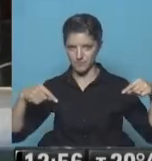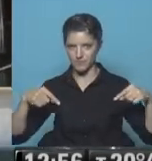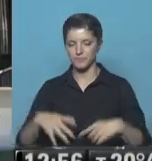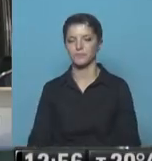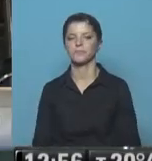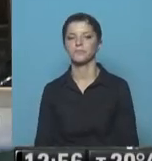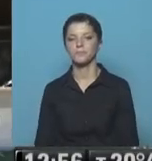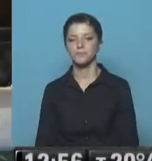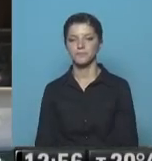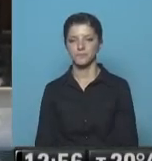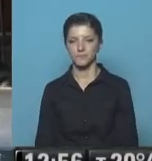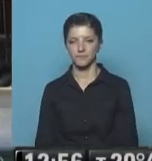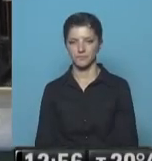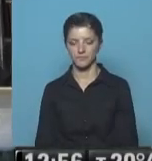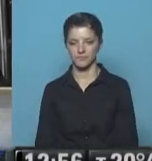0800-444-1777,